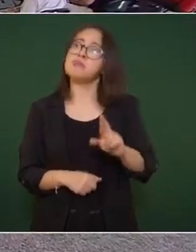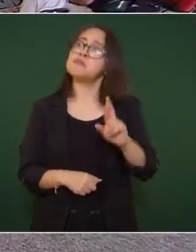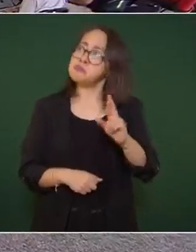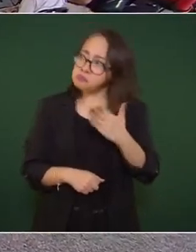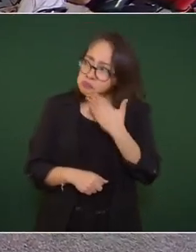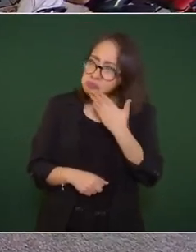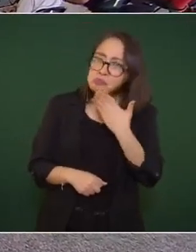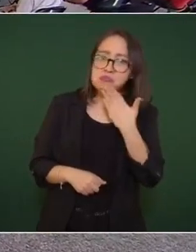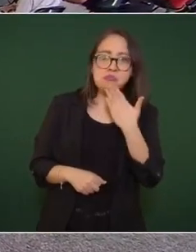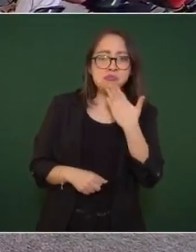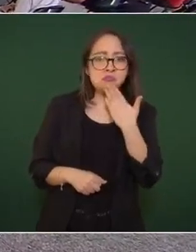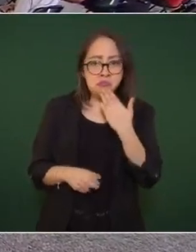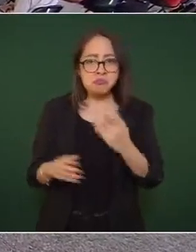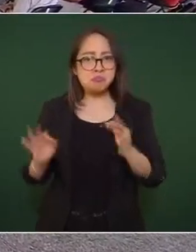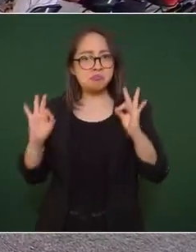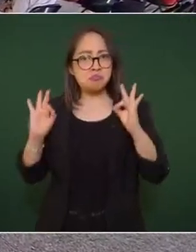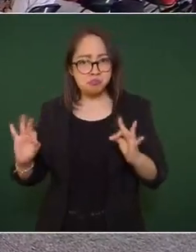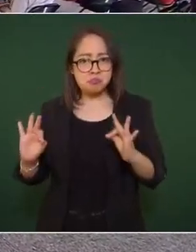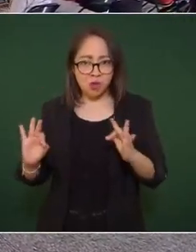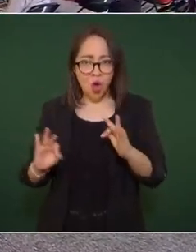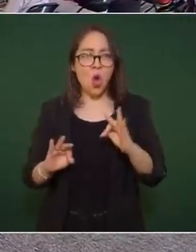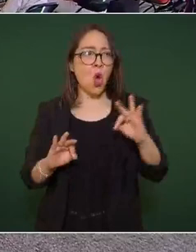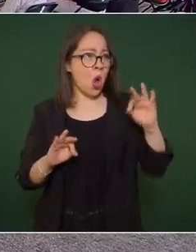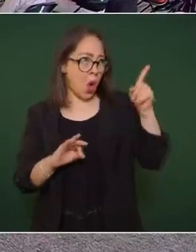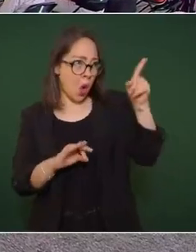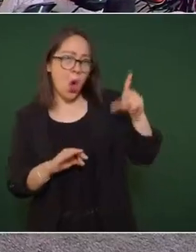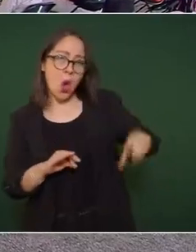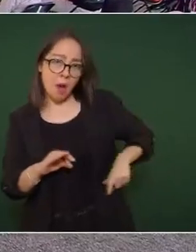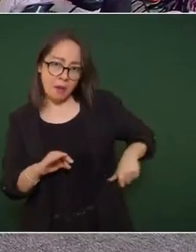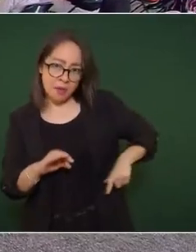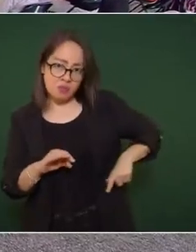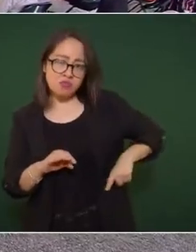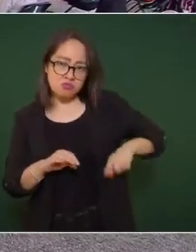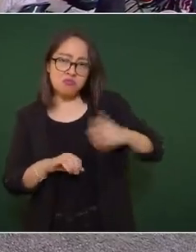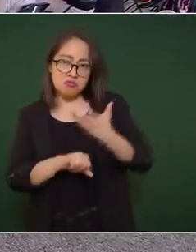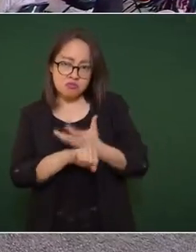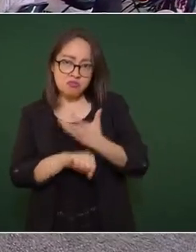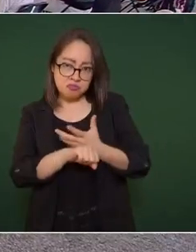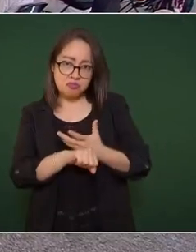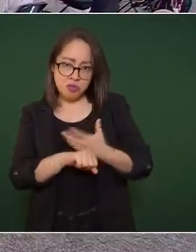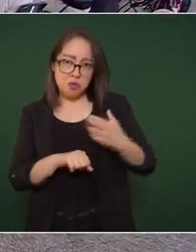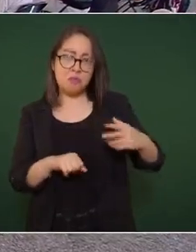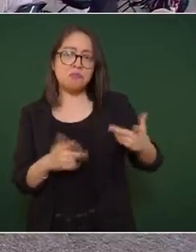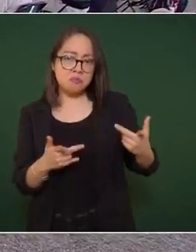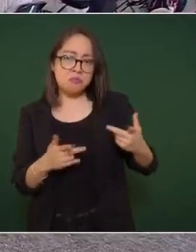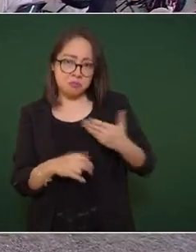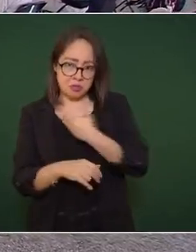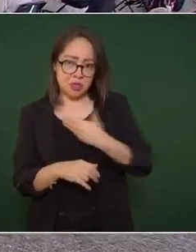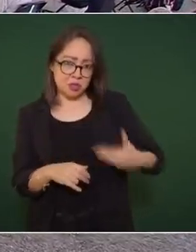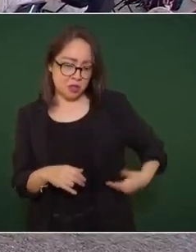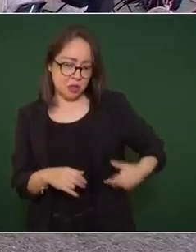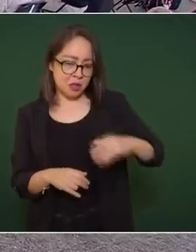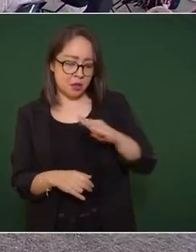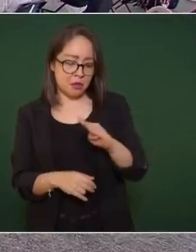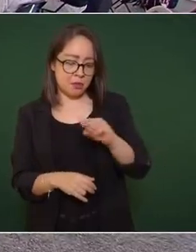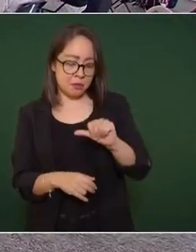es un buen representante del gobierno de Estados Unidos, del presidente Biden,